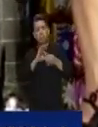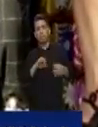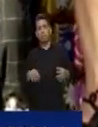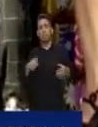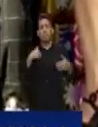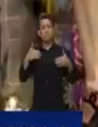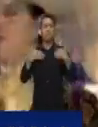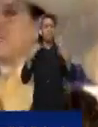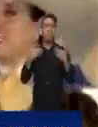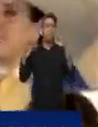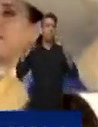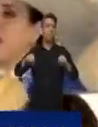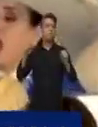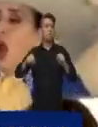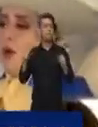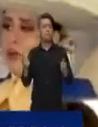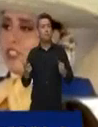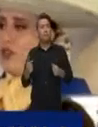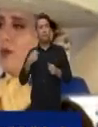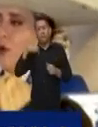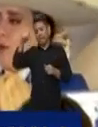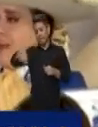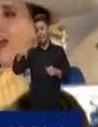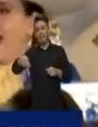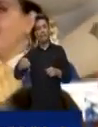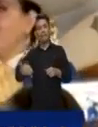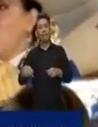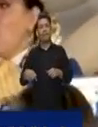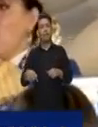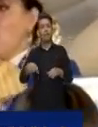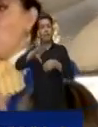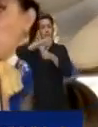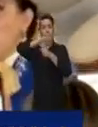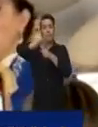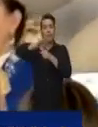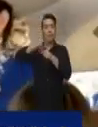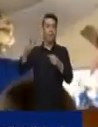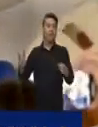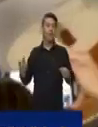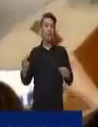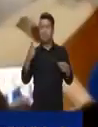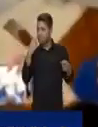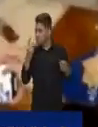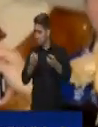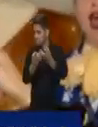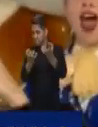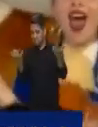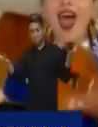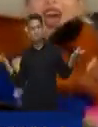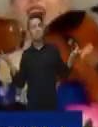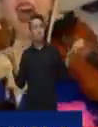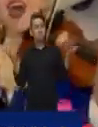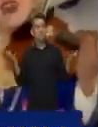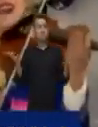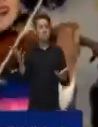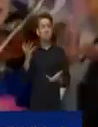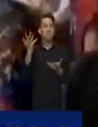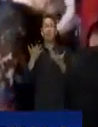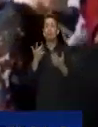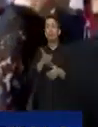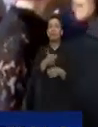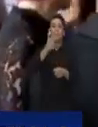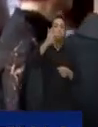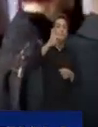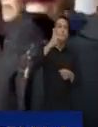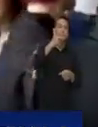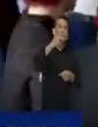me motiva. Y el estar aquí ahora en la embajada, el ver tanta gente que a lo mejor no es mexicana, pero es guatemalteca, tiene